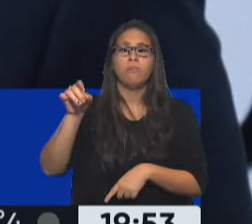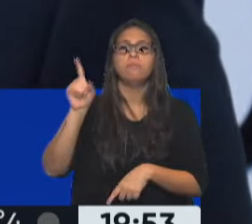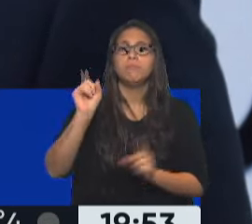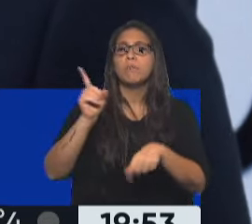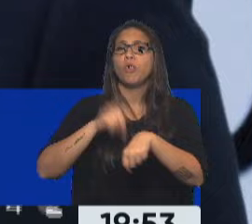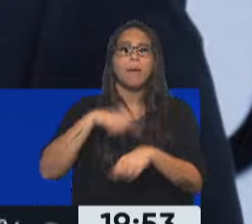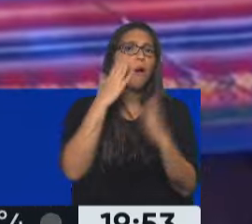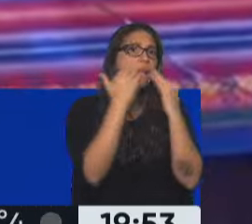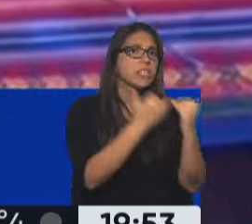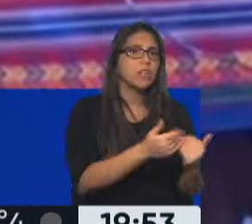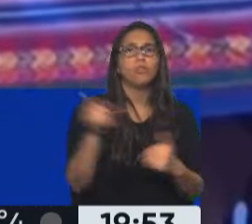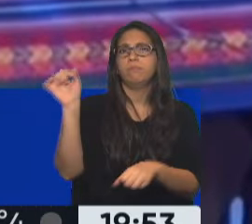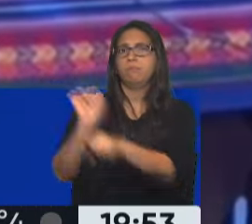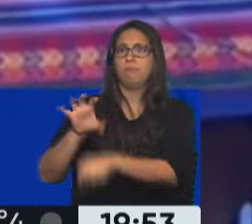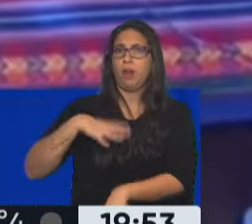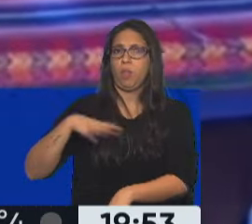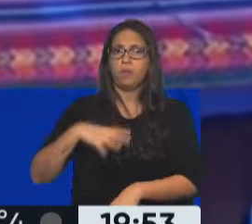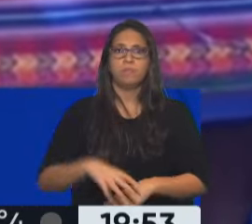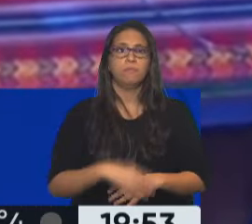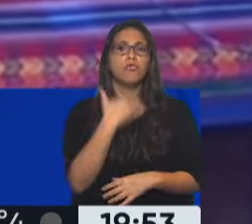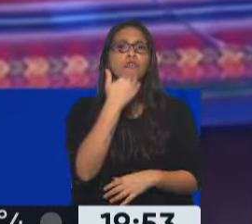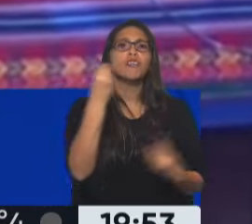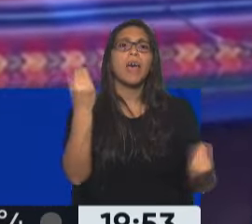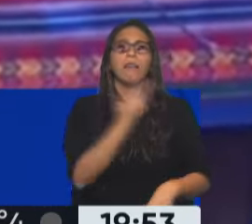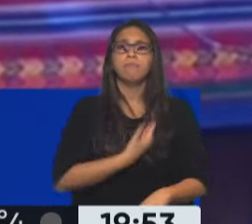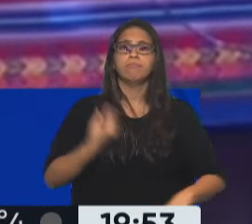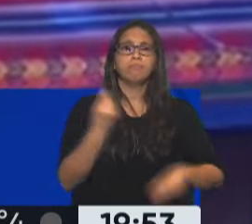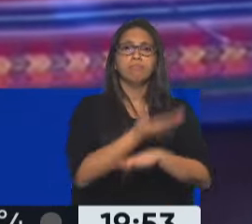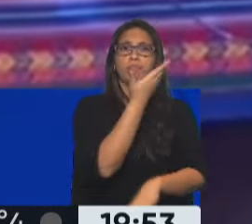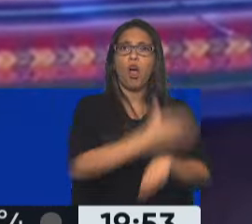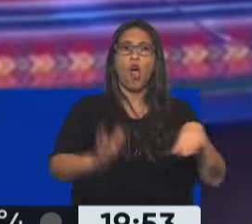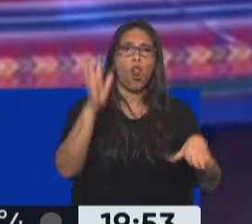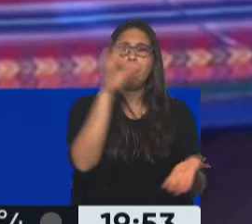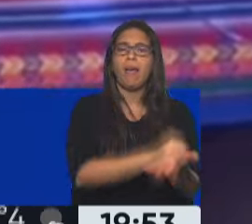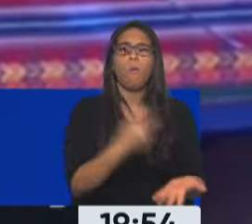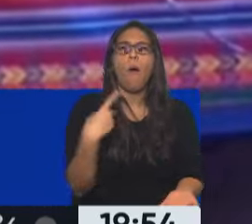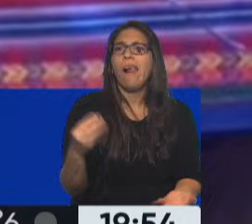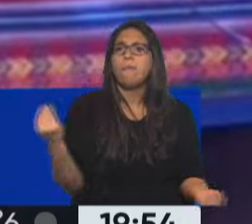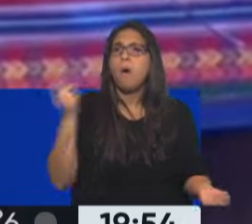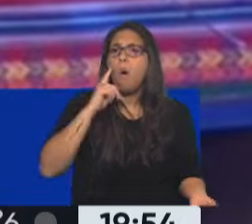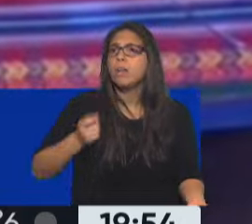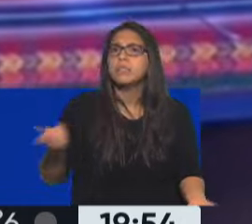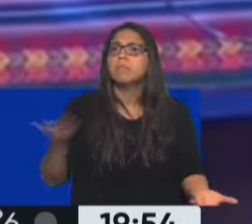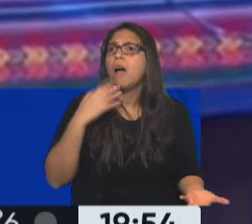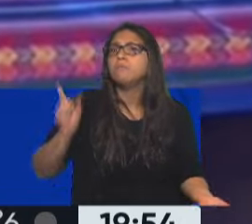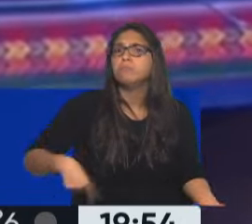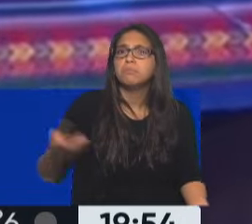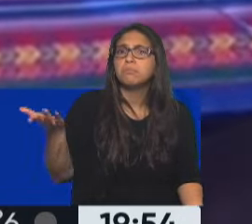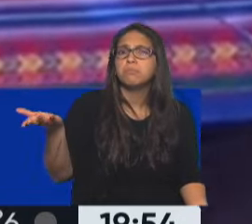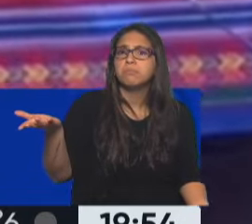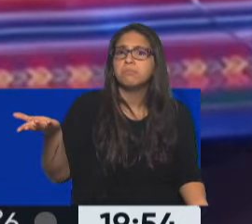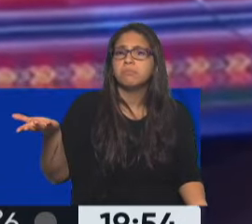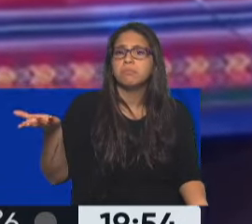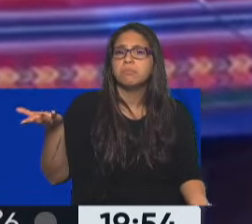proceso investigativo. No sé qué clase de golpe será, pues, ¿no? Empieza el golpe,